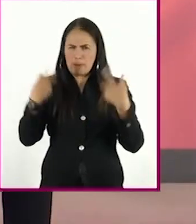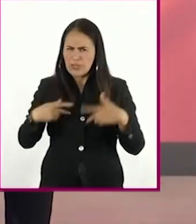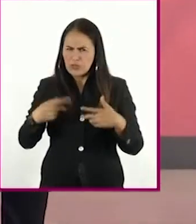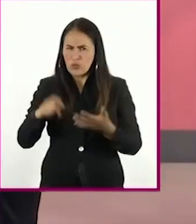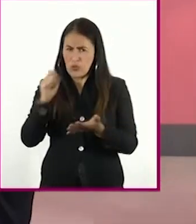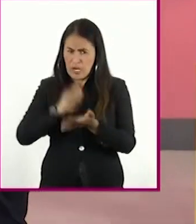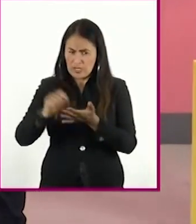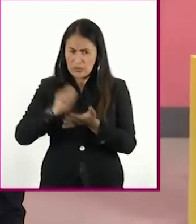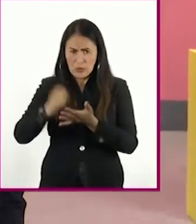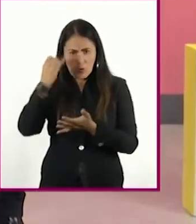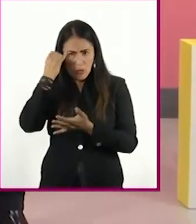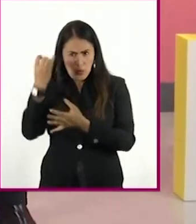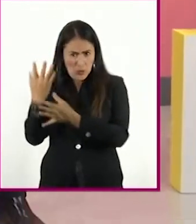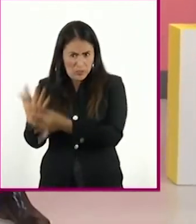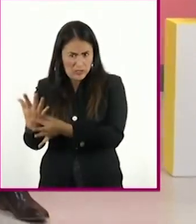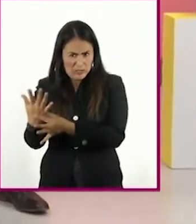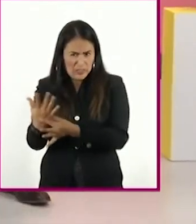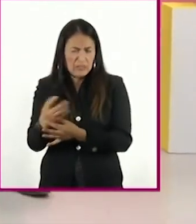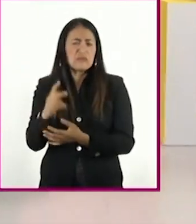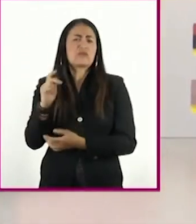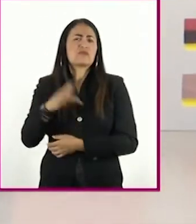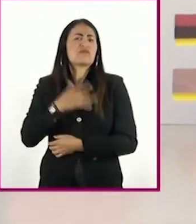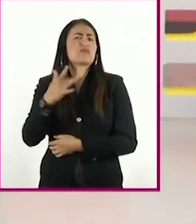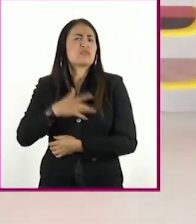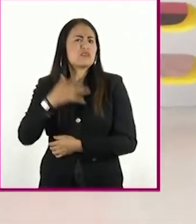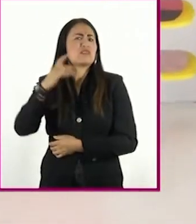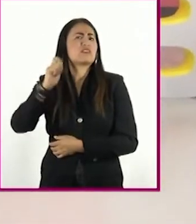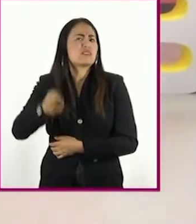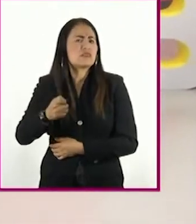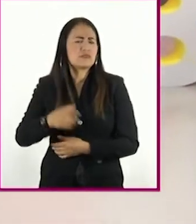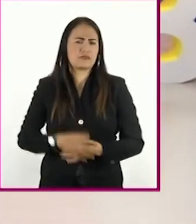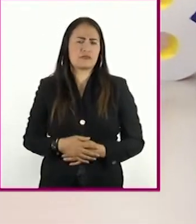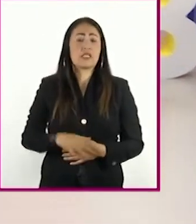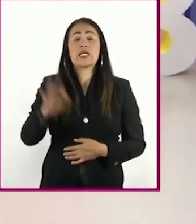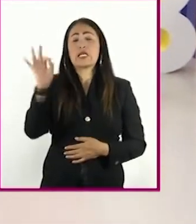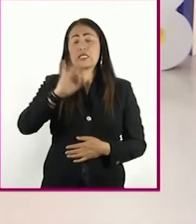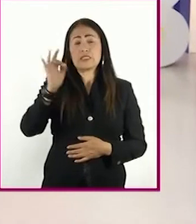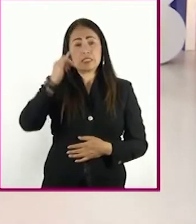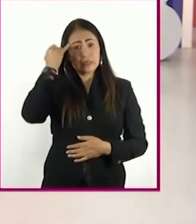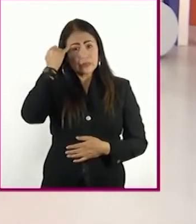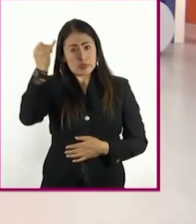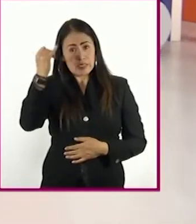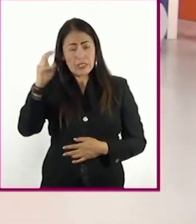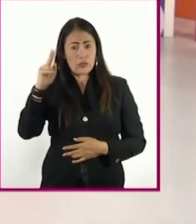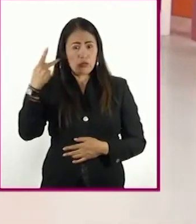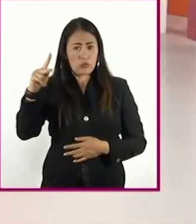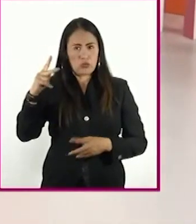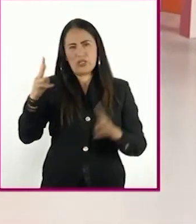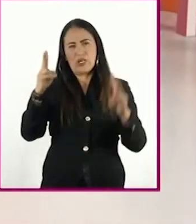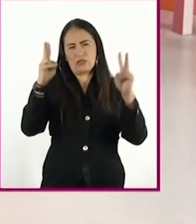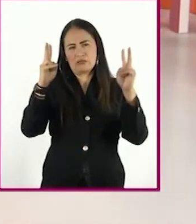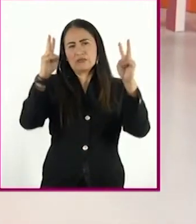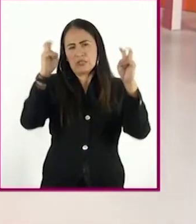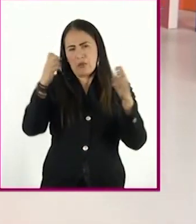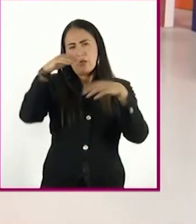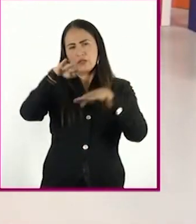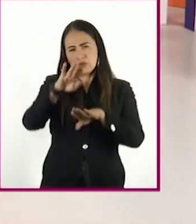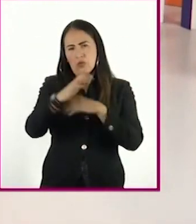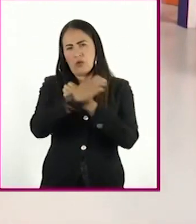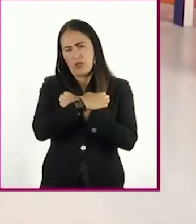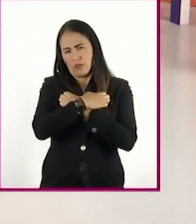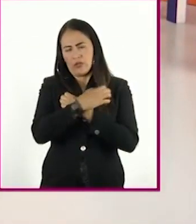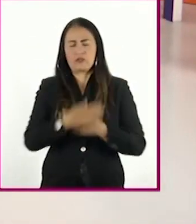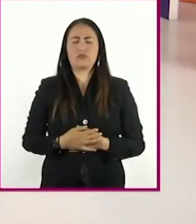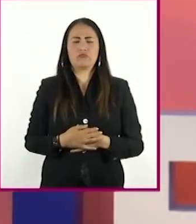autor o no nos preguntamos por ella? Si la tesis del autor es sobre la educación, por ejemplo, no